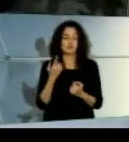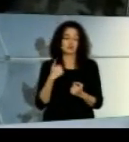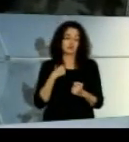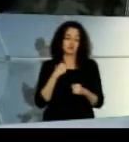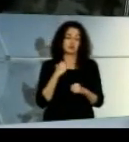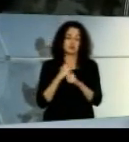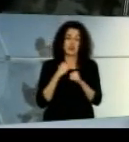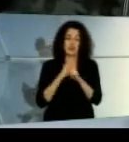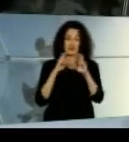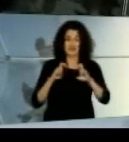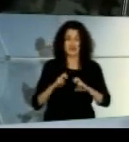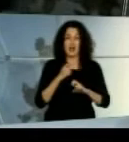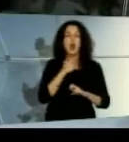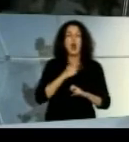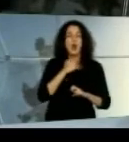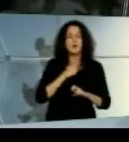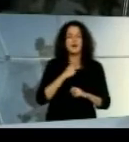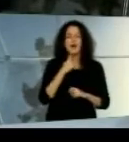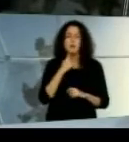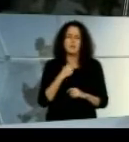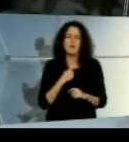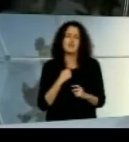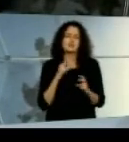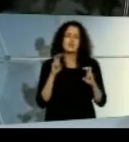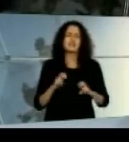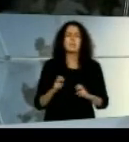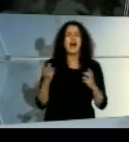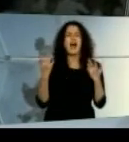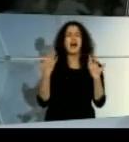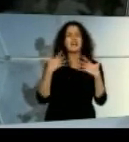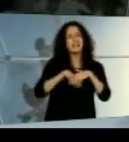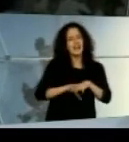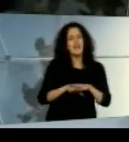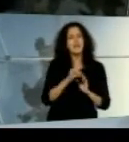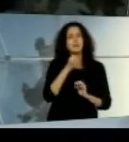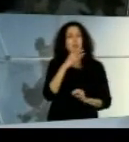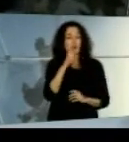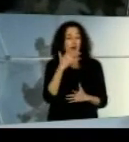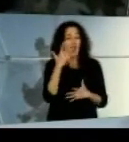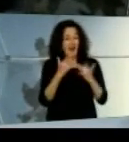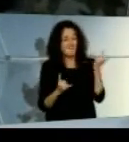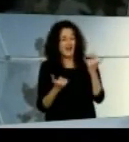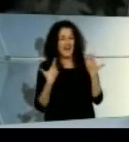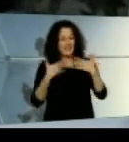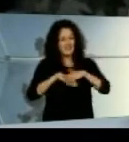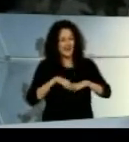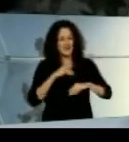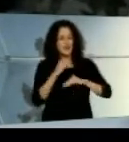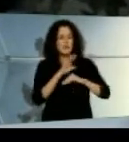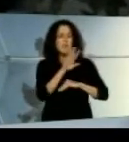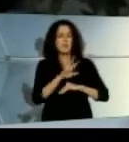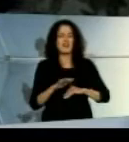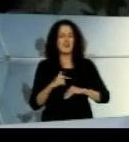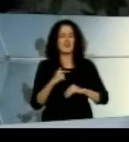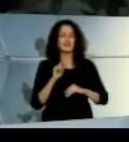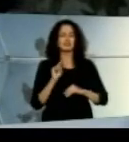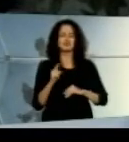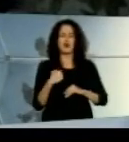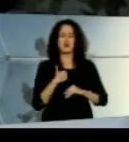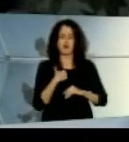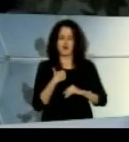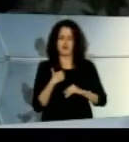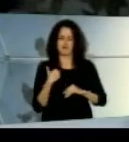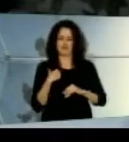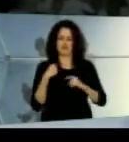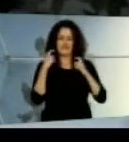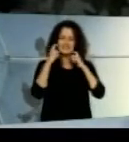trabajado siendo logopeda, dice, está muy bien la integración, dice, pero parece que la he hecho yo. Es decir, a veces te hacen dudar o te ponen en el